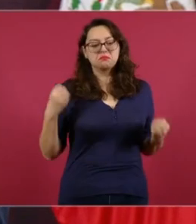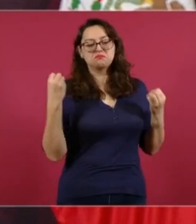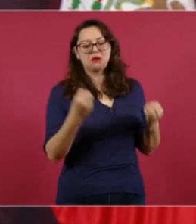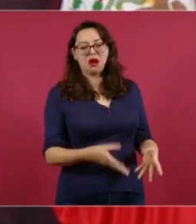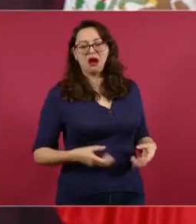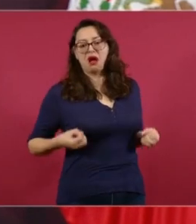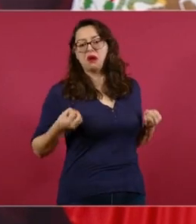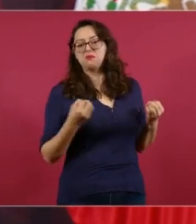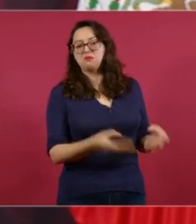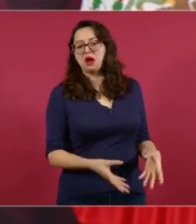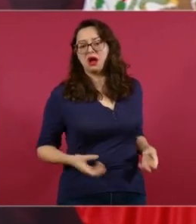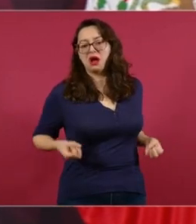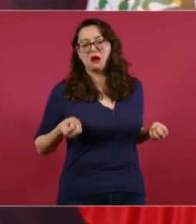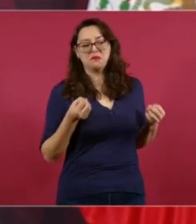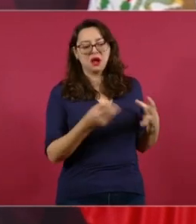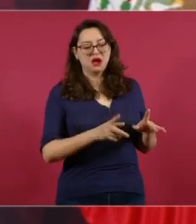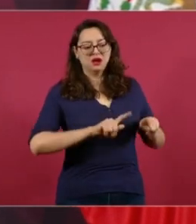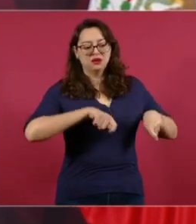concesiones.